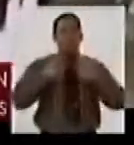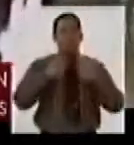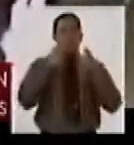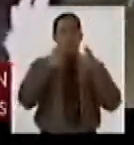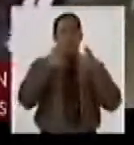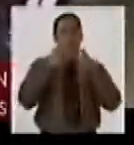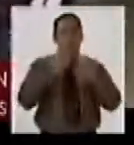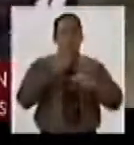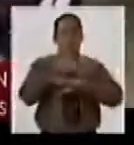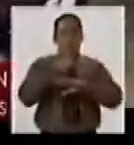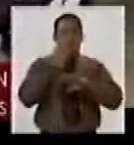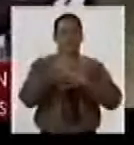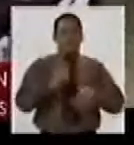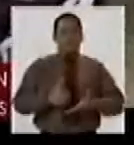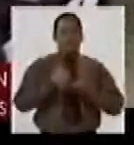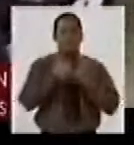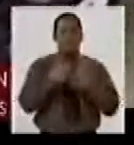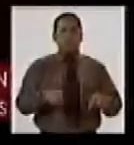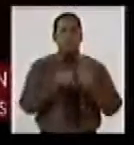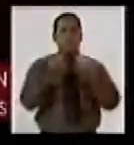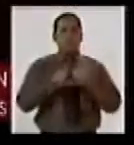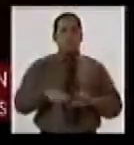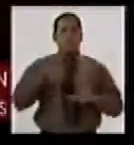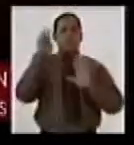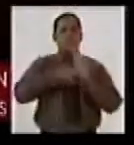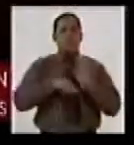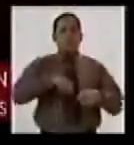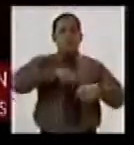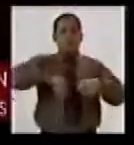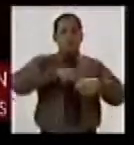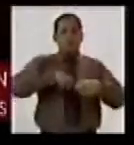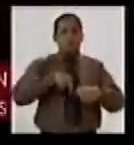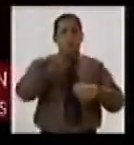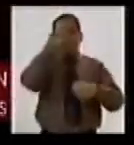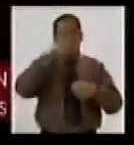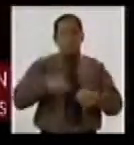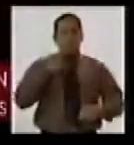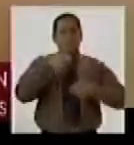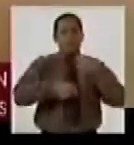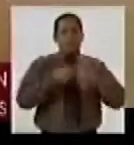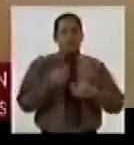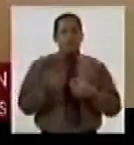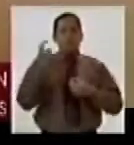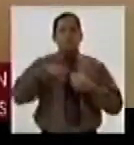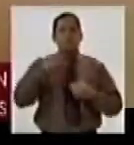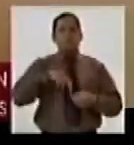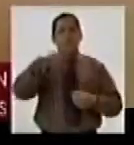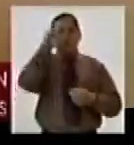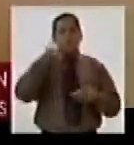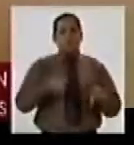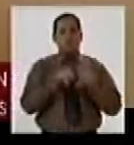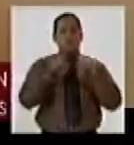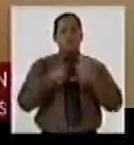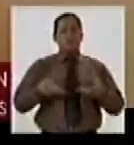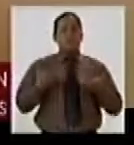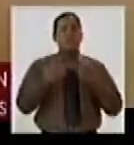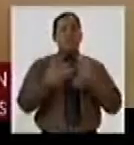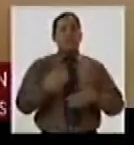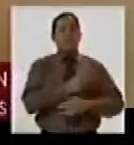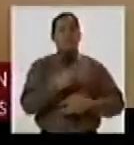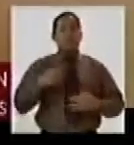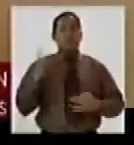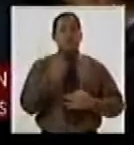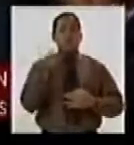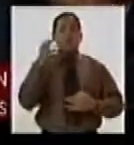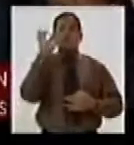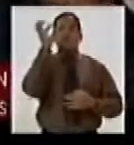acciones de intervención a través del programa Cocina Perú, el Fondo de Inclusión Social Energética y la Dirección Nacional